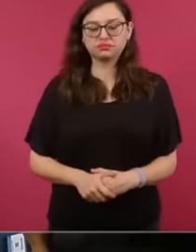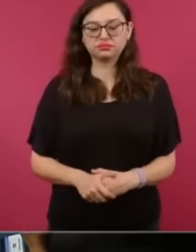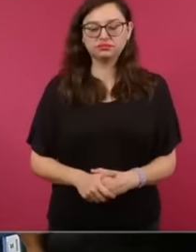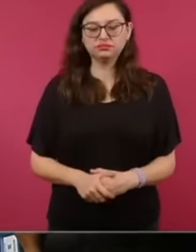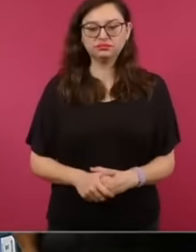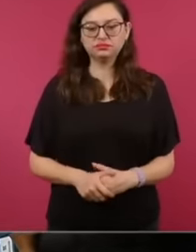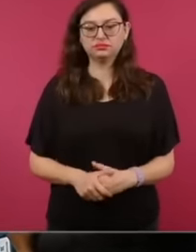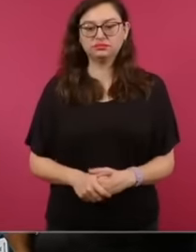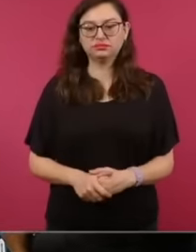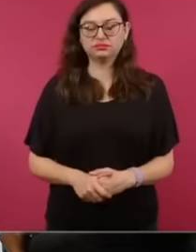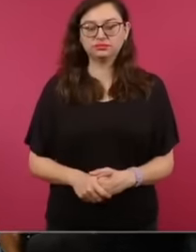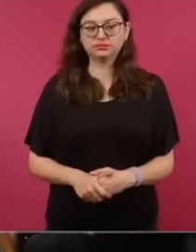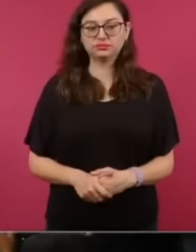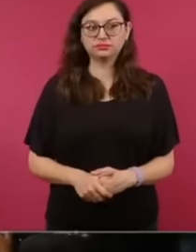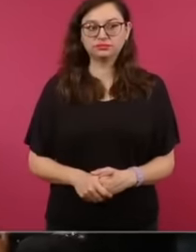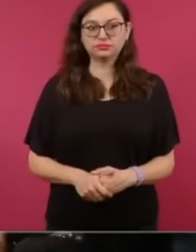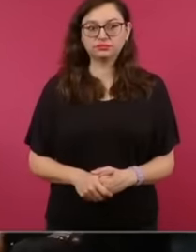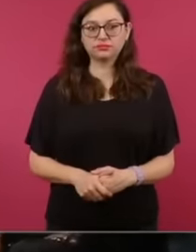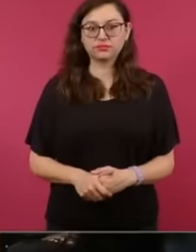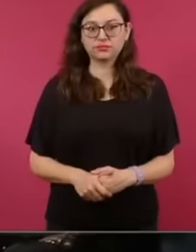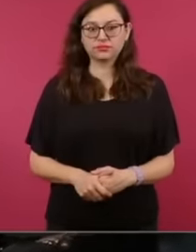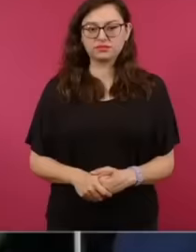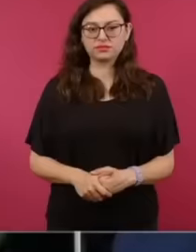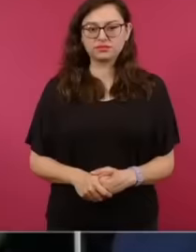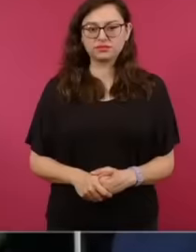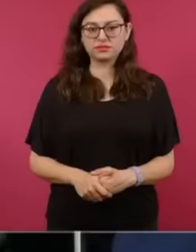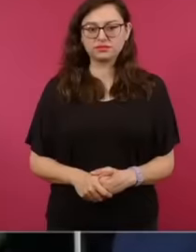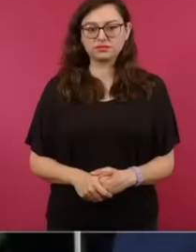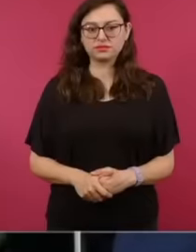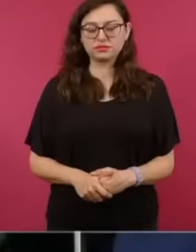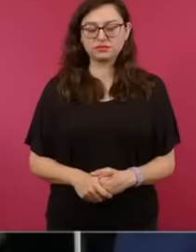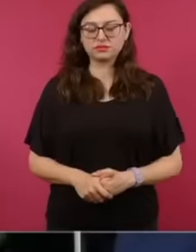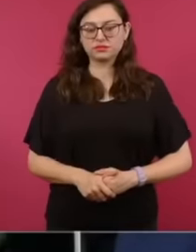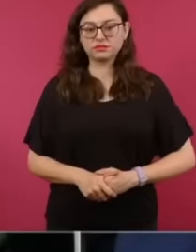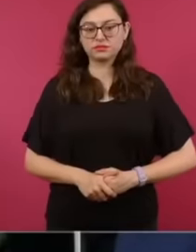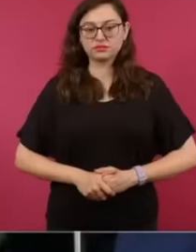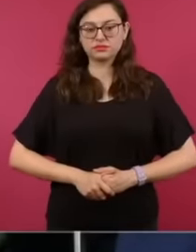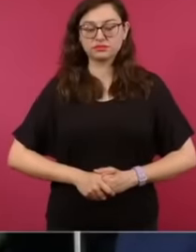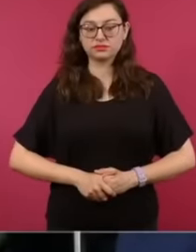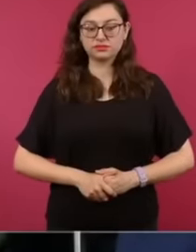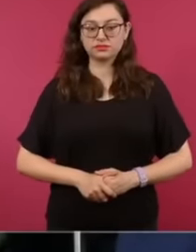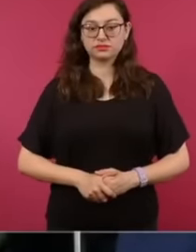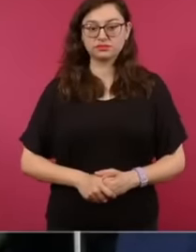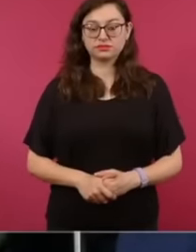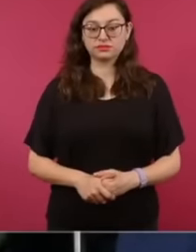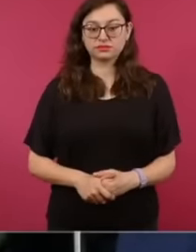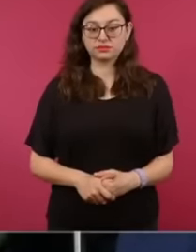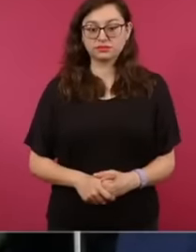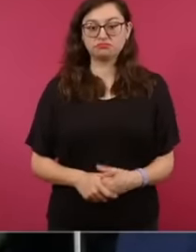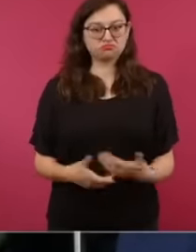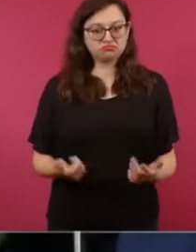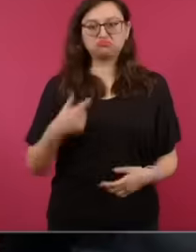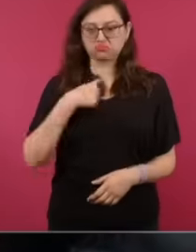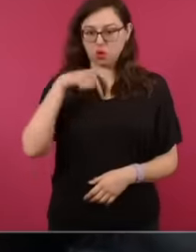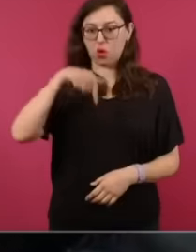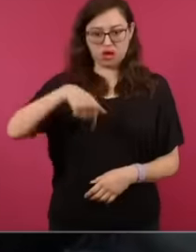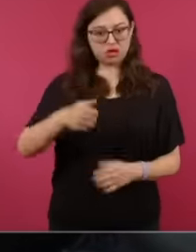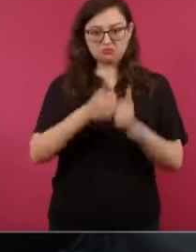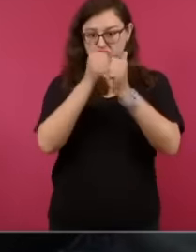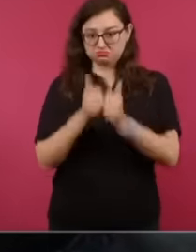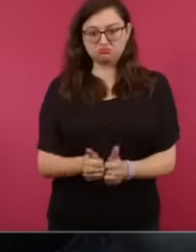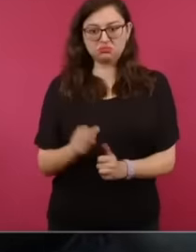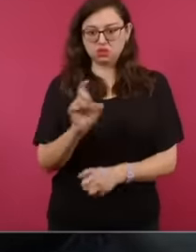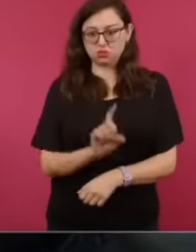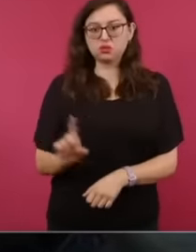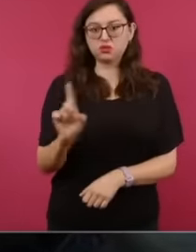Resultados, manda el mensaje que tenga que ser, prevé algo más, salir algo más, saludar a alguien más, a quien haya ganado. ¿Qué va a estar todavía? Va a estar aquí en Palacio Nacional todo sí. El día. ¿Se queda toda la semana en Palacio? Sí, voy a estar aquí el domingo. ¿Pero